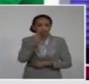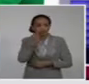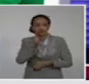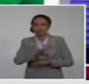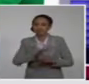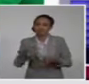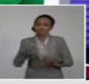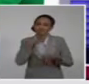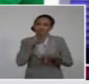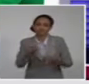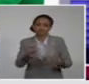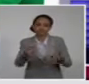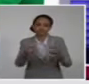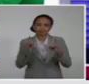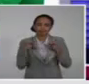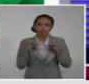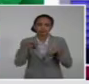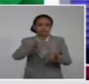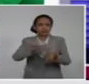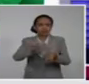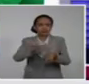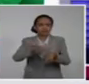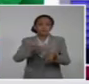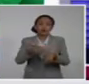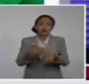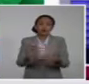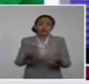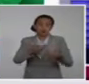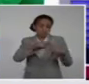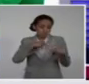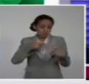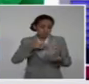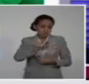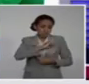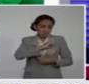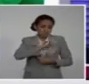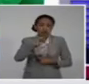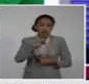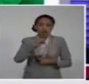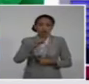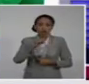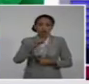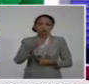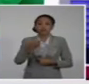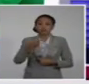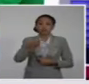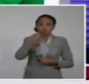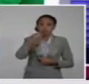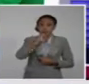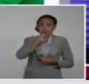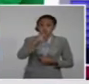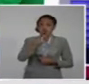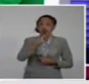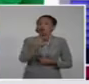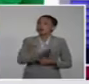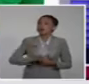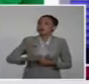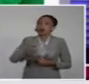fallecimiento después de una parada cardiorrespiratoria en asistolia, de la cual no fue posible su